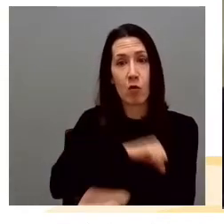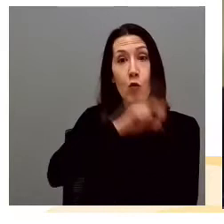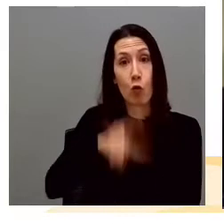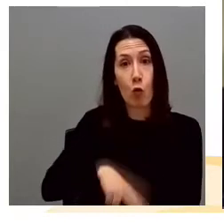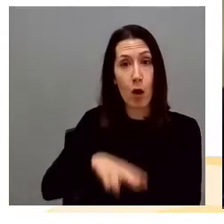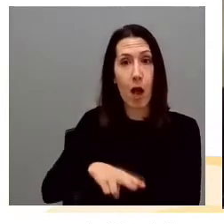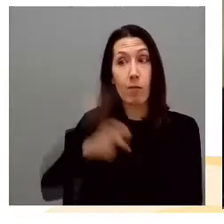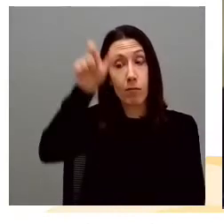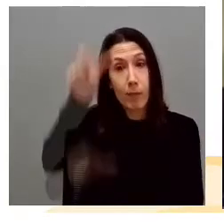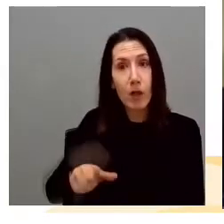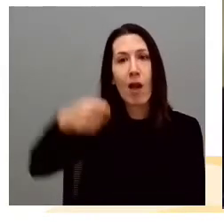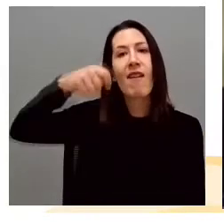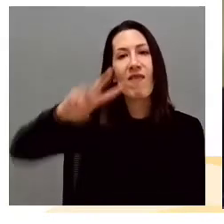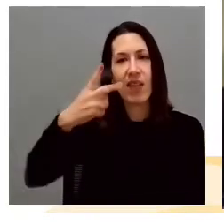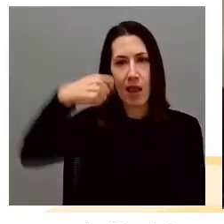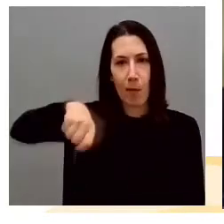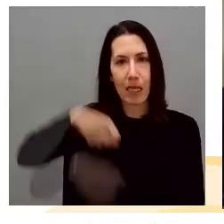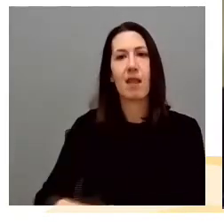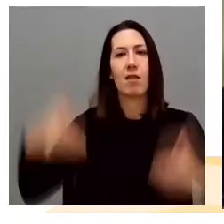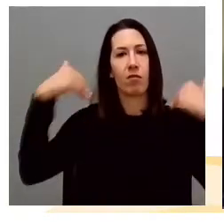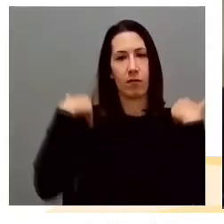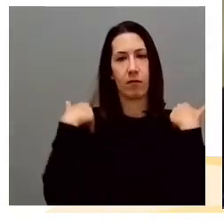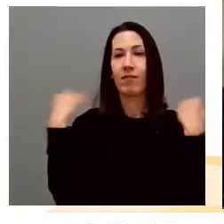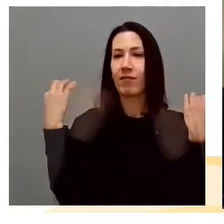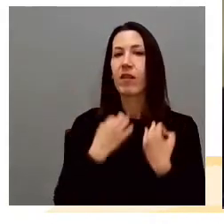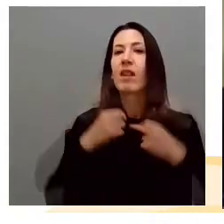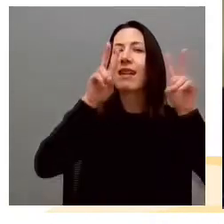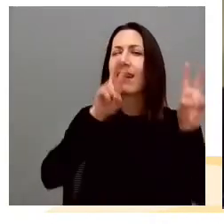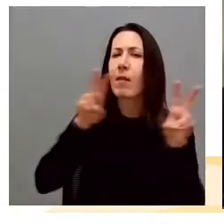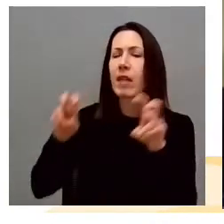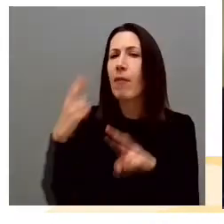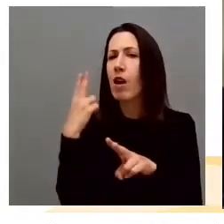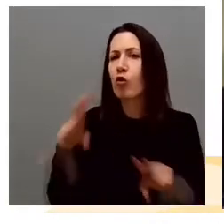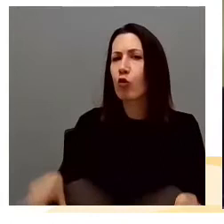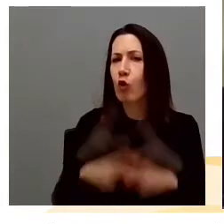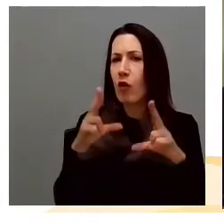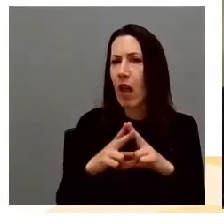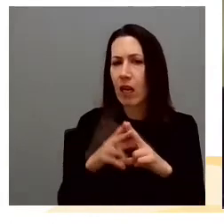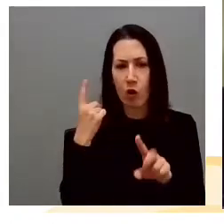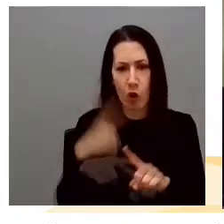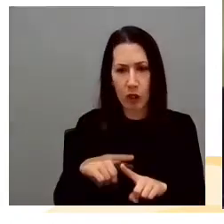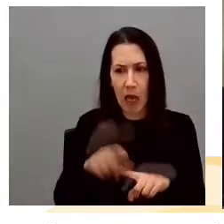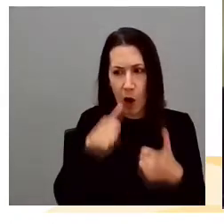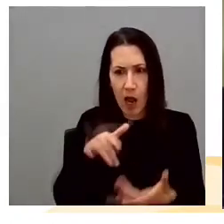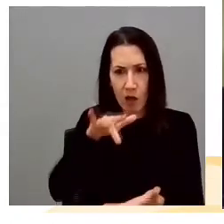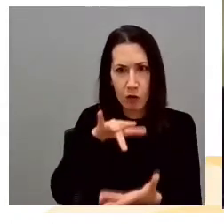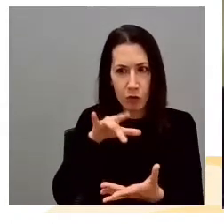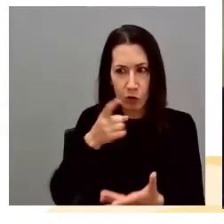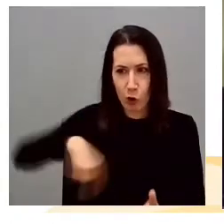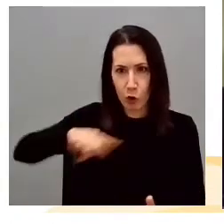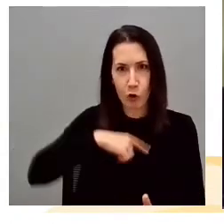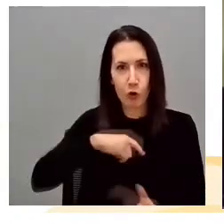peso político que se encarga de aquellos aspectos sociales en los que nos encontramos ubicados